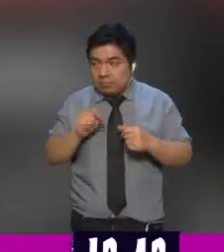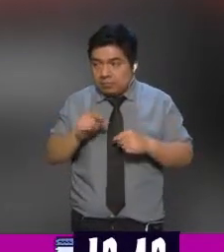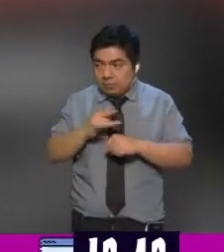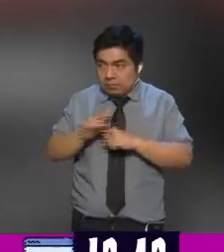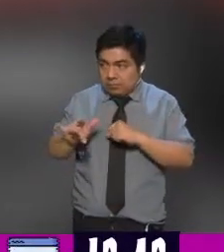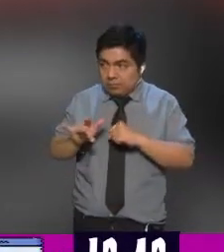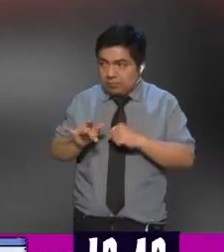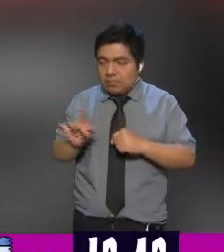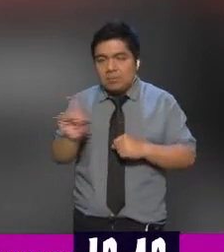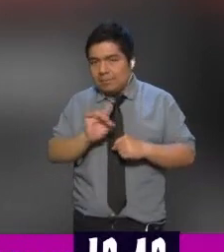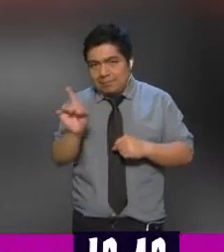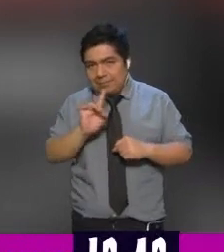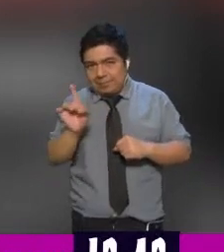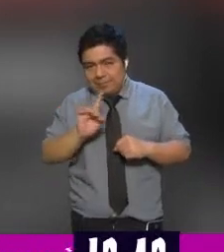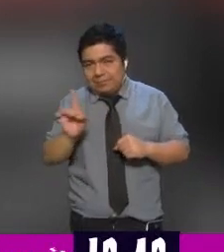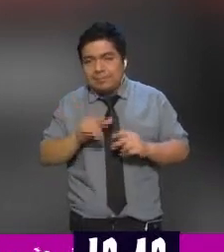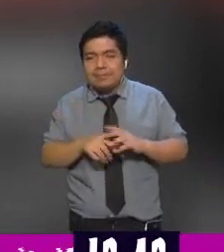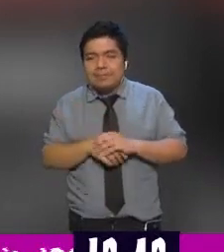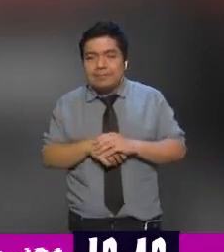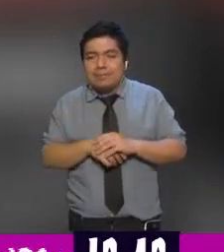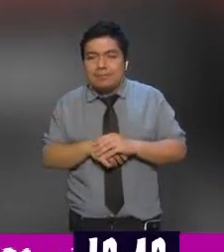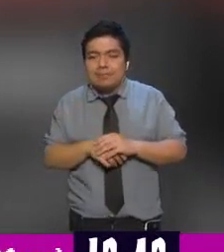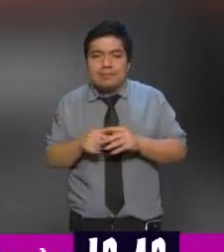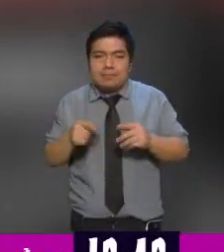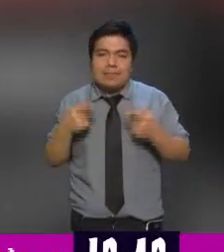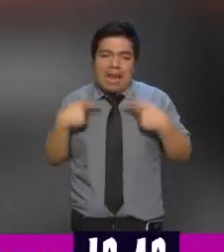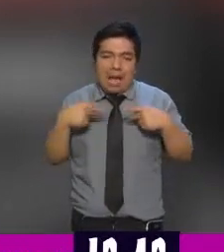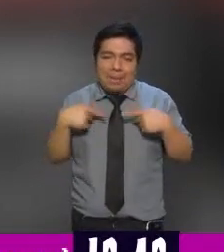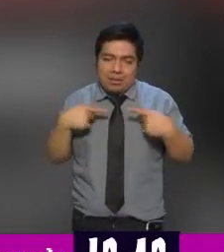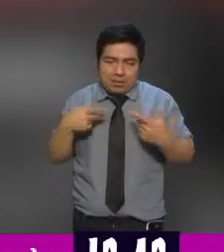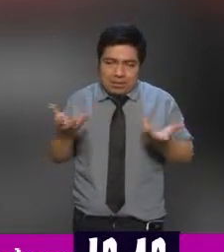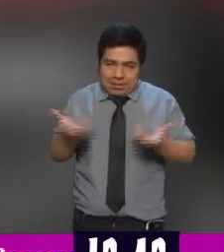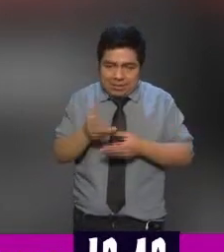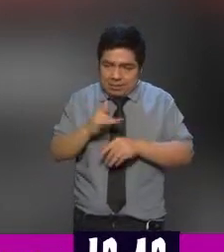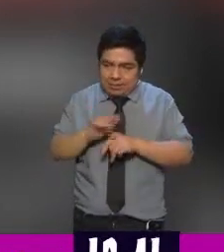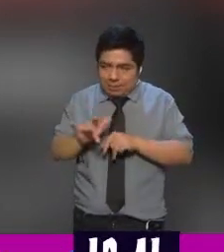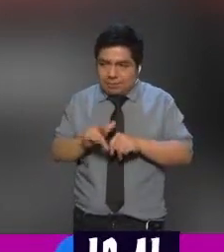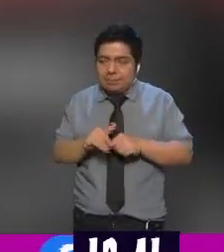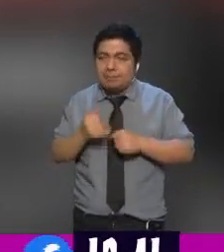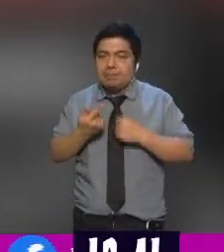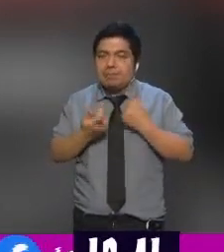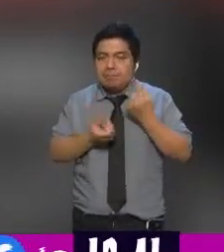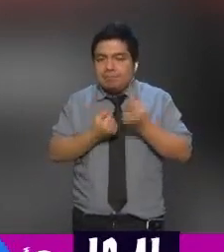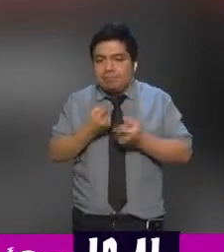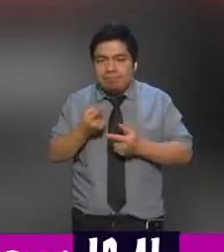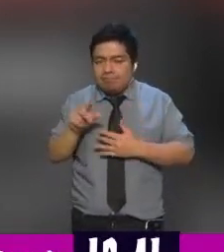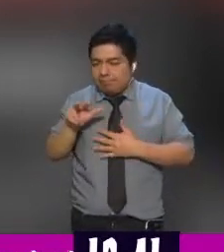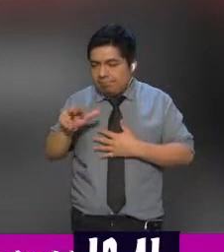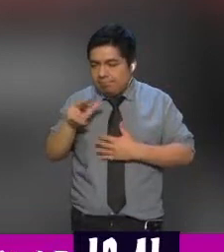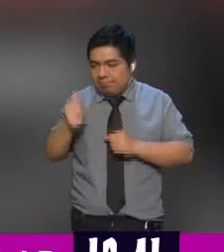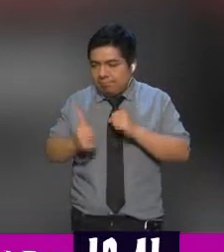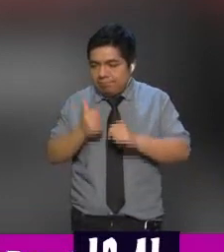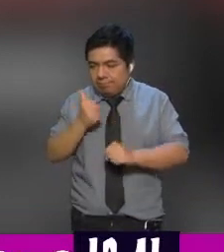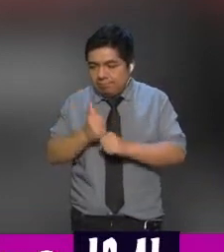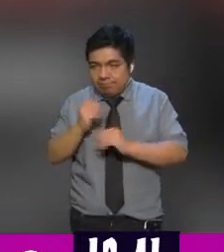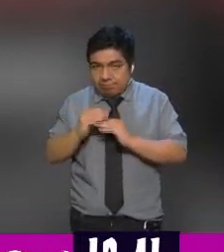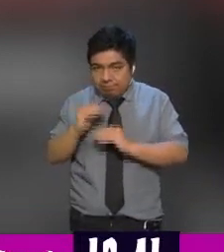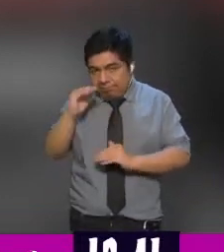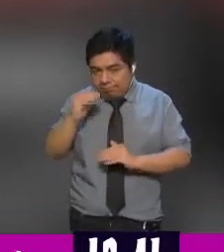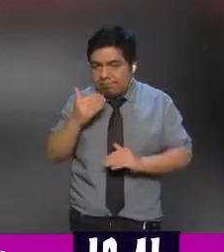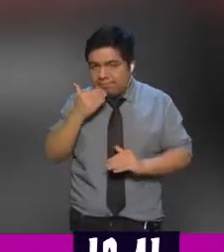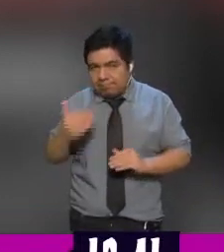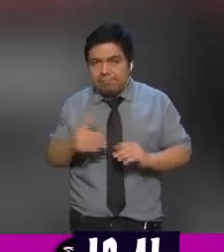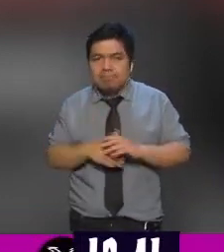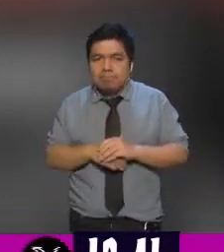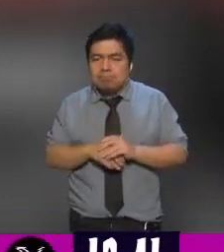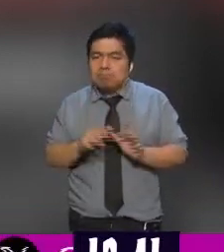no? No. El elenco hace nada más eso. Pero yo creo que, pues sí, a partir de los 18 años creo que está bien, o sea, es